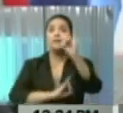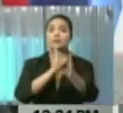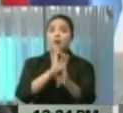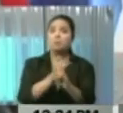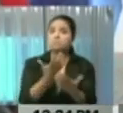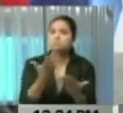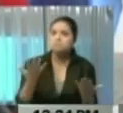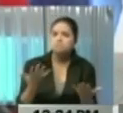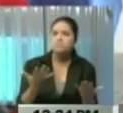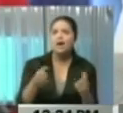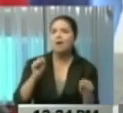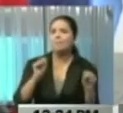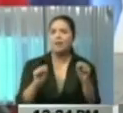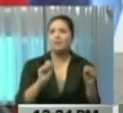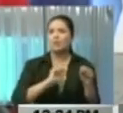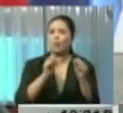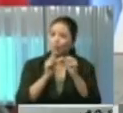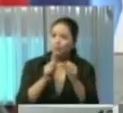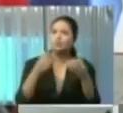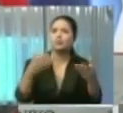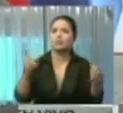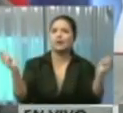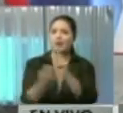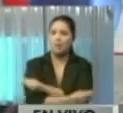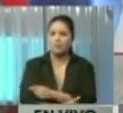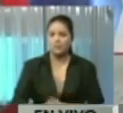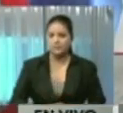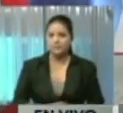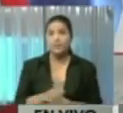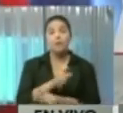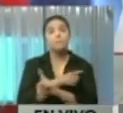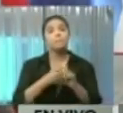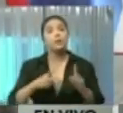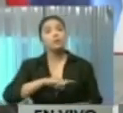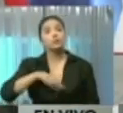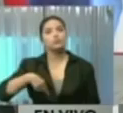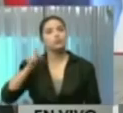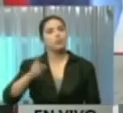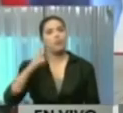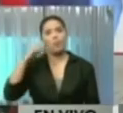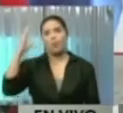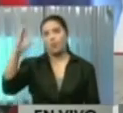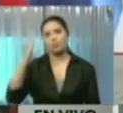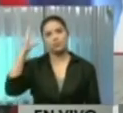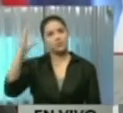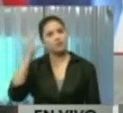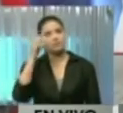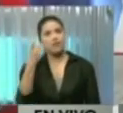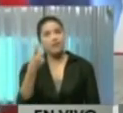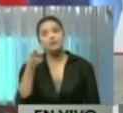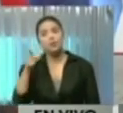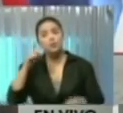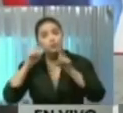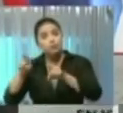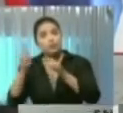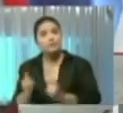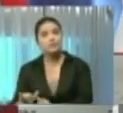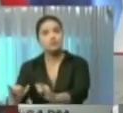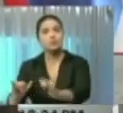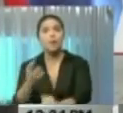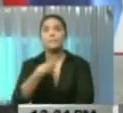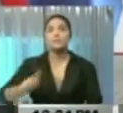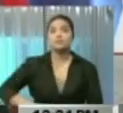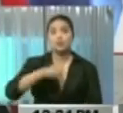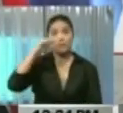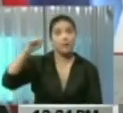para evitar que siga avanzando ese cambio climático. Pero tenemos nosotros que ser conscientes con nuestros hijos. El presidente Maduro está haciendo